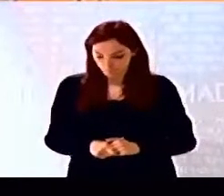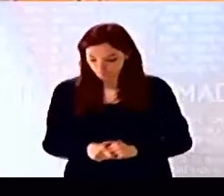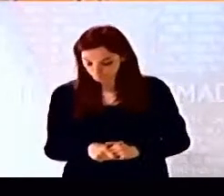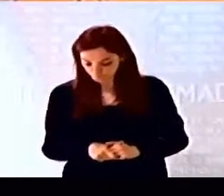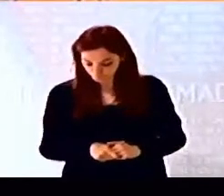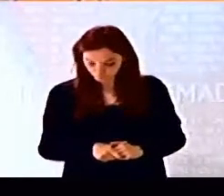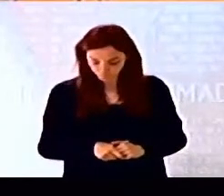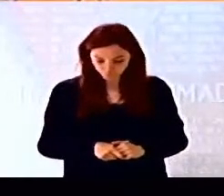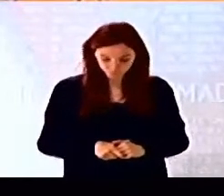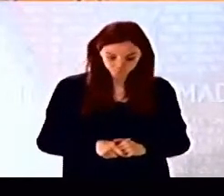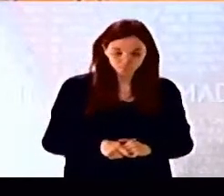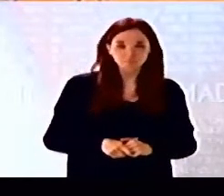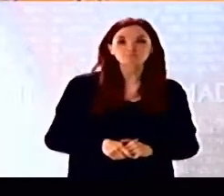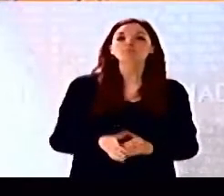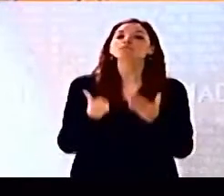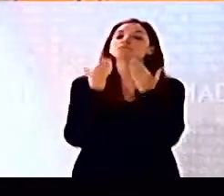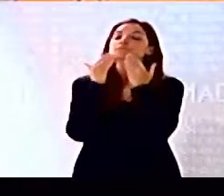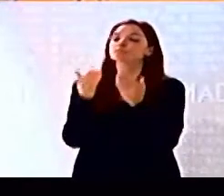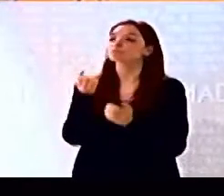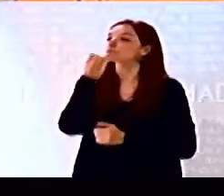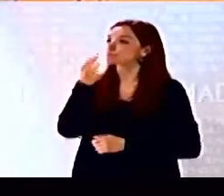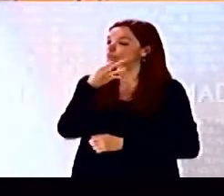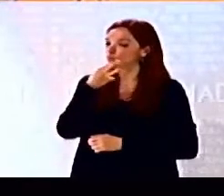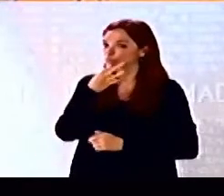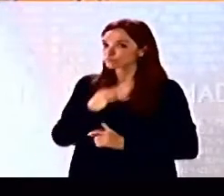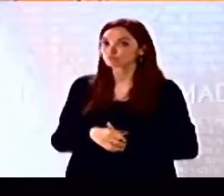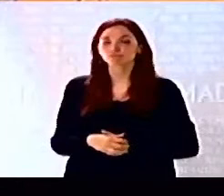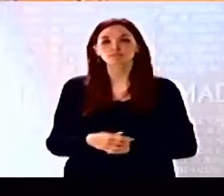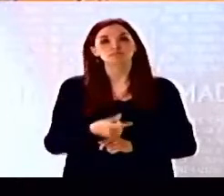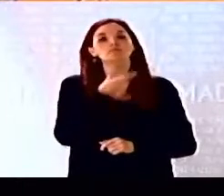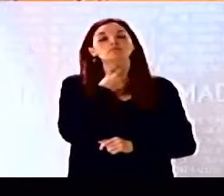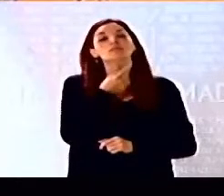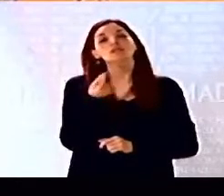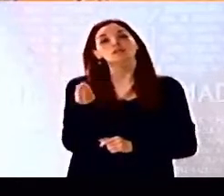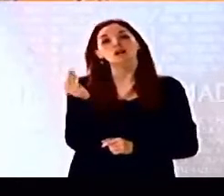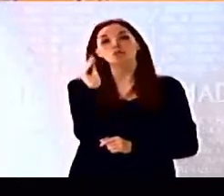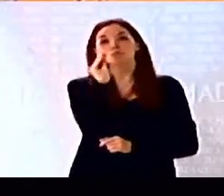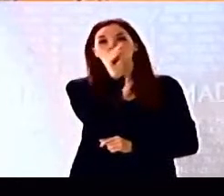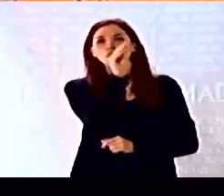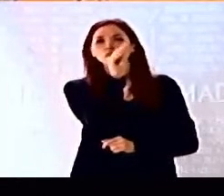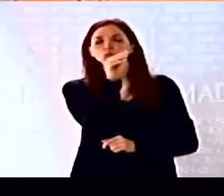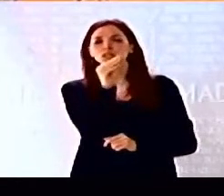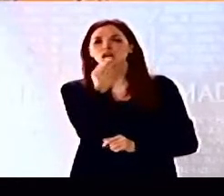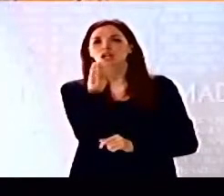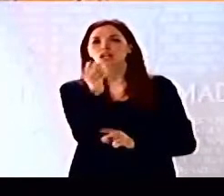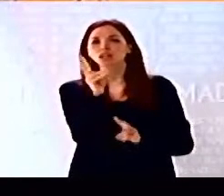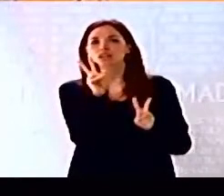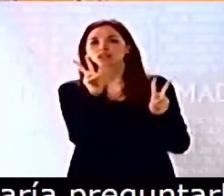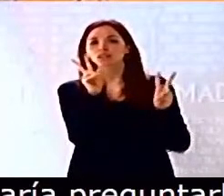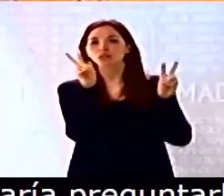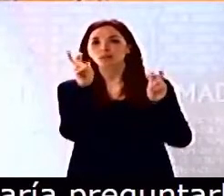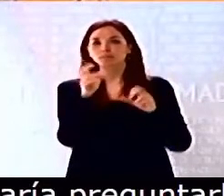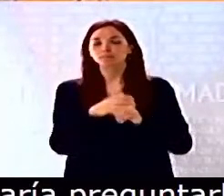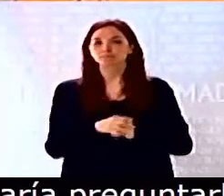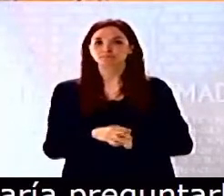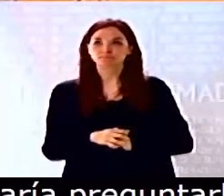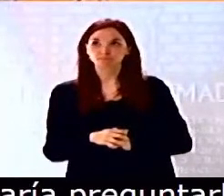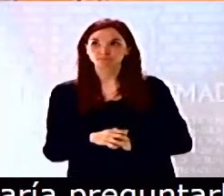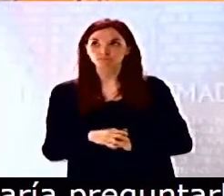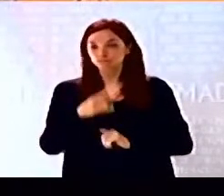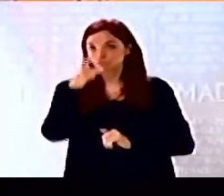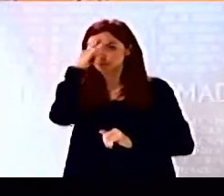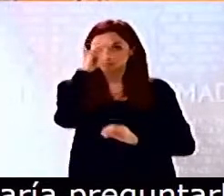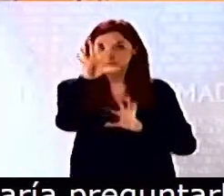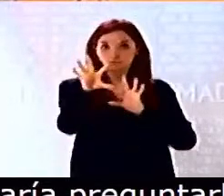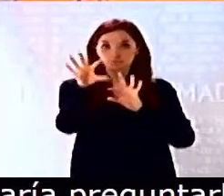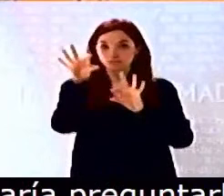Sí, gracias. ¿Qué tal? Buenas tardes. Buenas tardes. A mí me gustaría preguntarle a raíz de la decisión de la